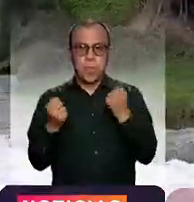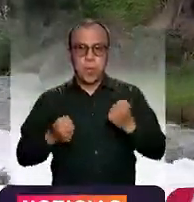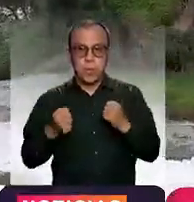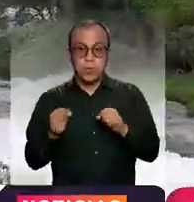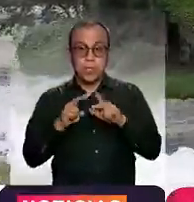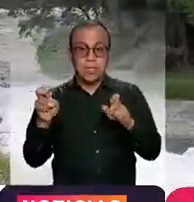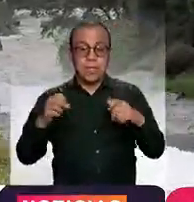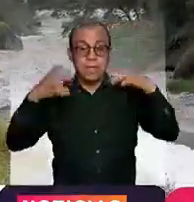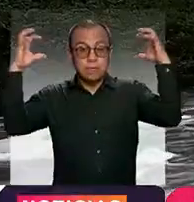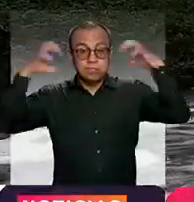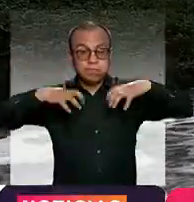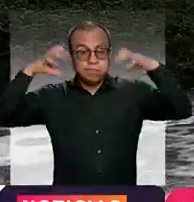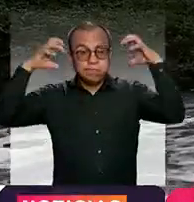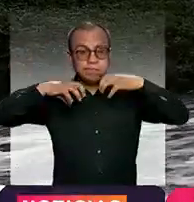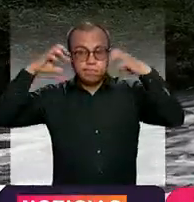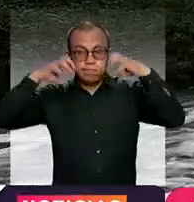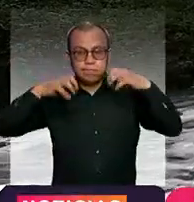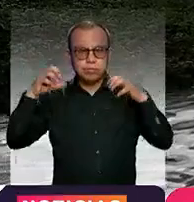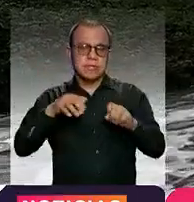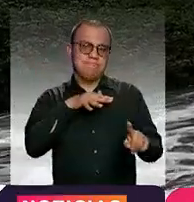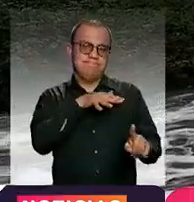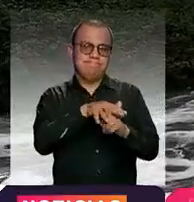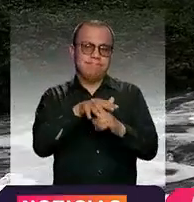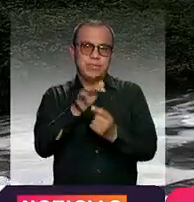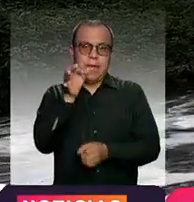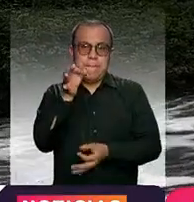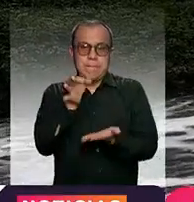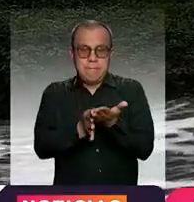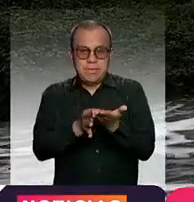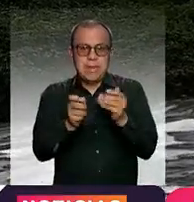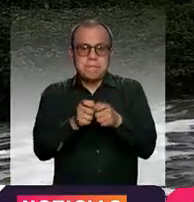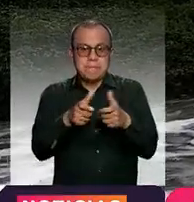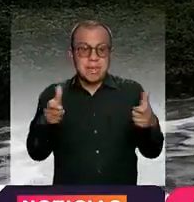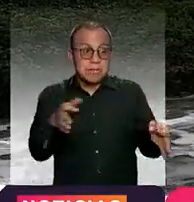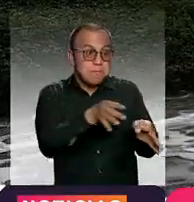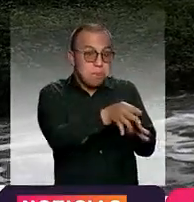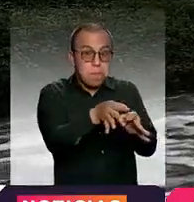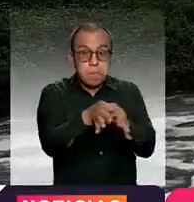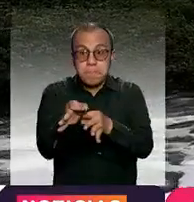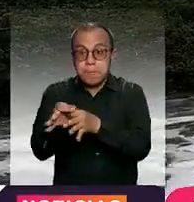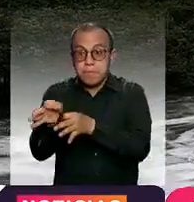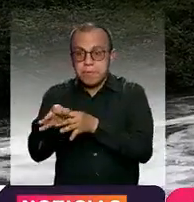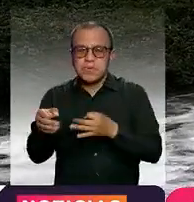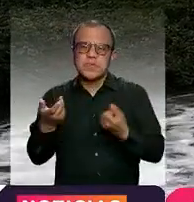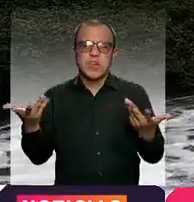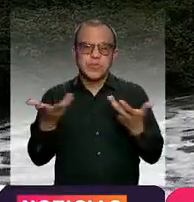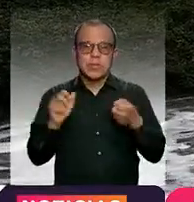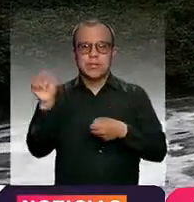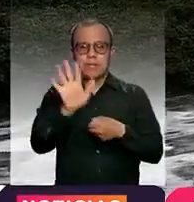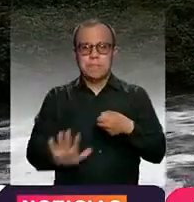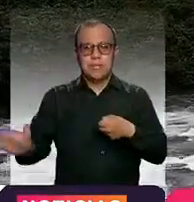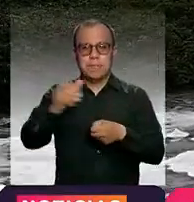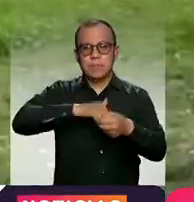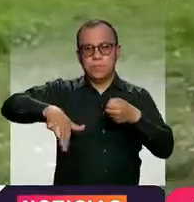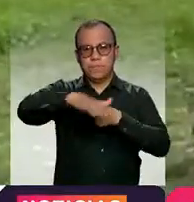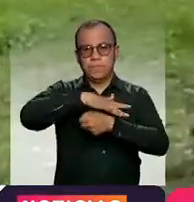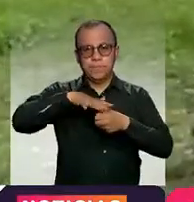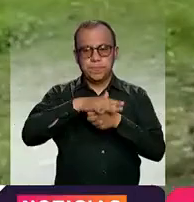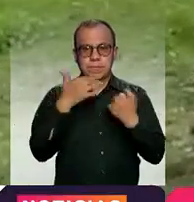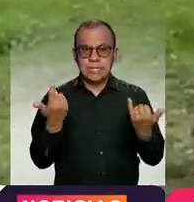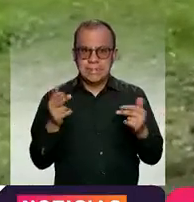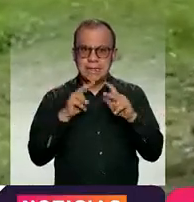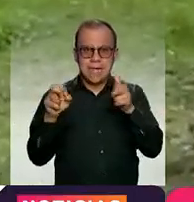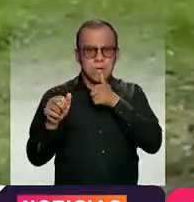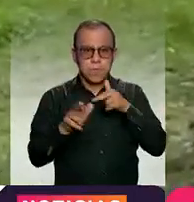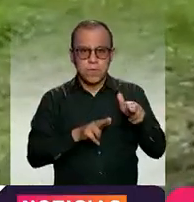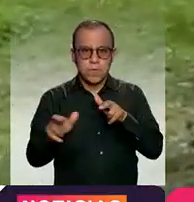esta fuerte temporada de lluvias que afecta a la capital y gran parte de los municipios de Cundinamarca. Cuencas de gran importancia